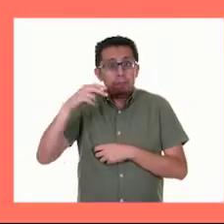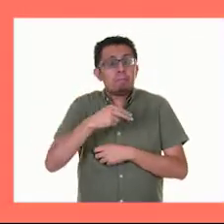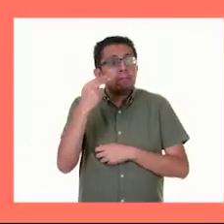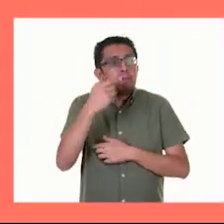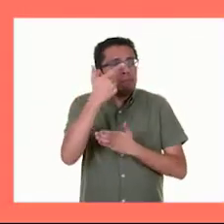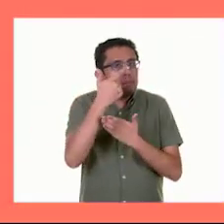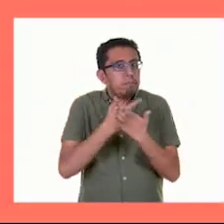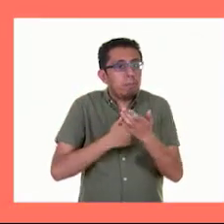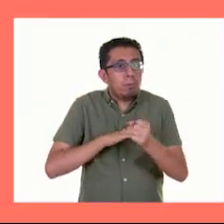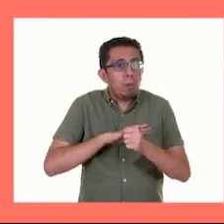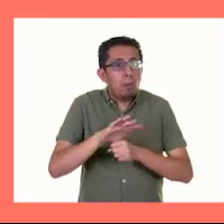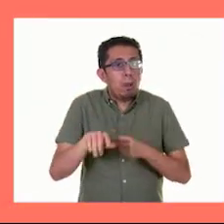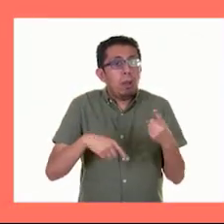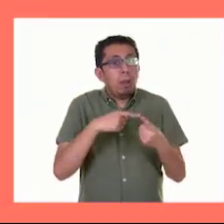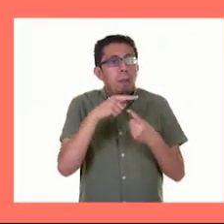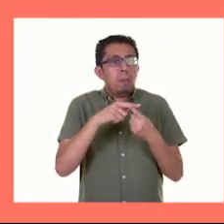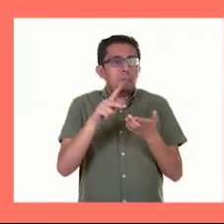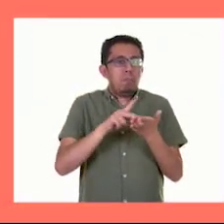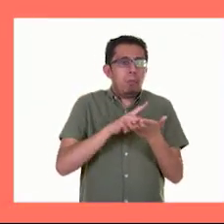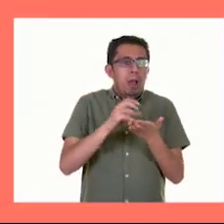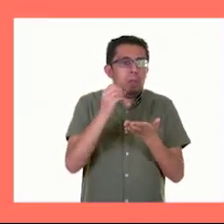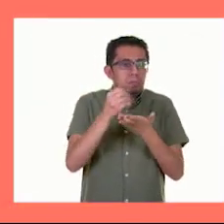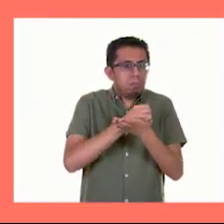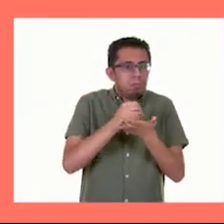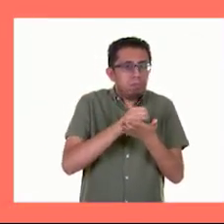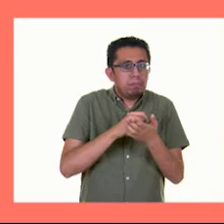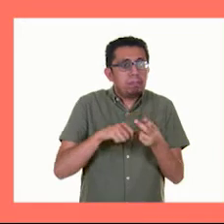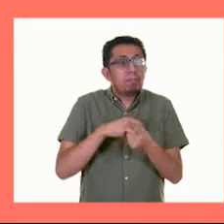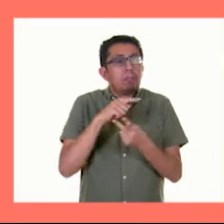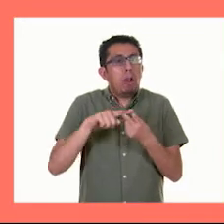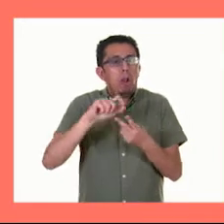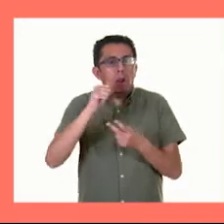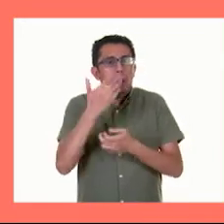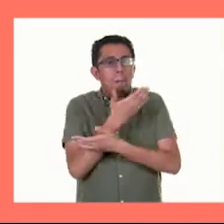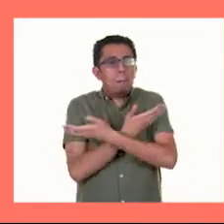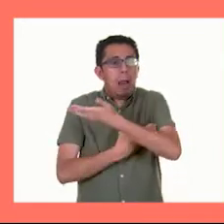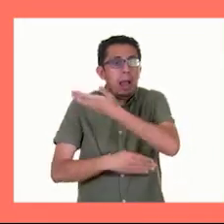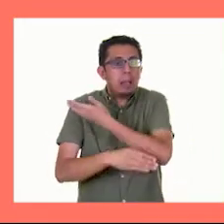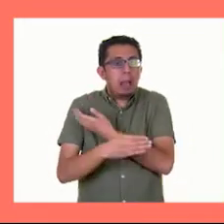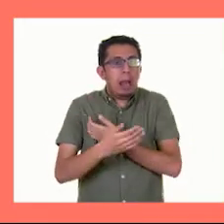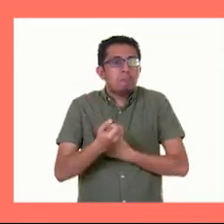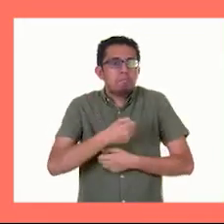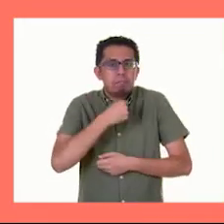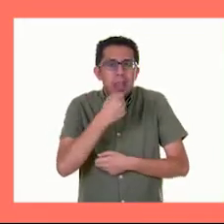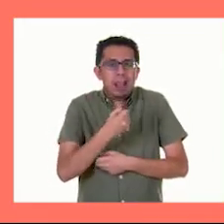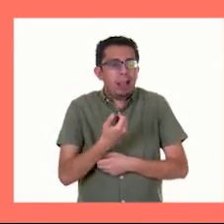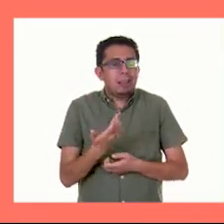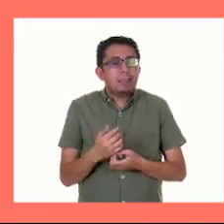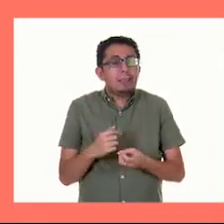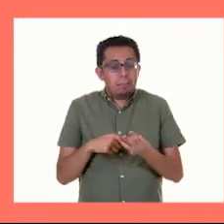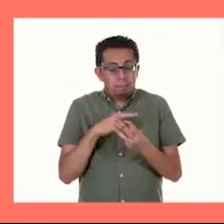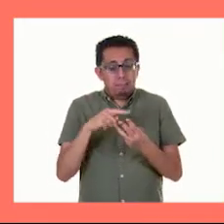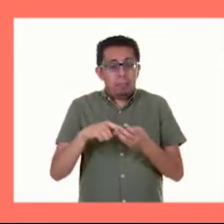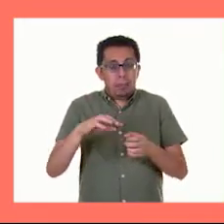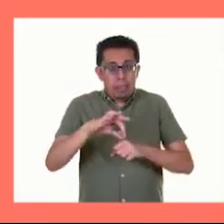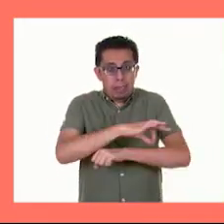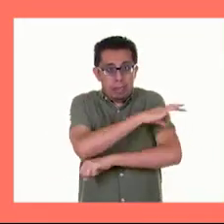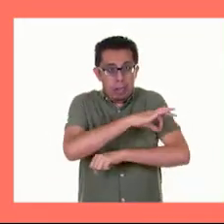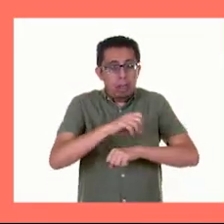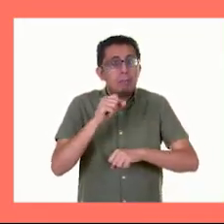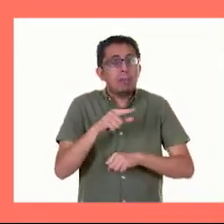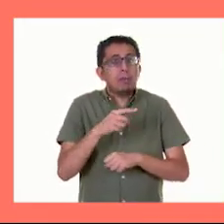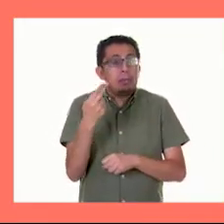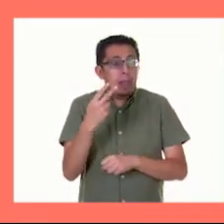Necesitarás un plumón o una pluma, una playera de algodón que ya no uses, una regla